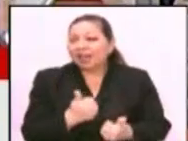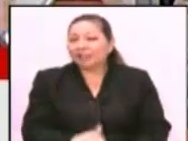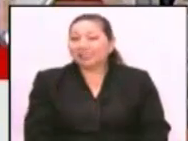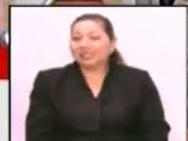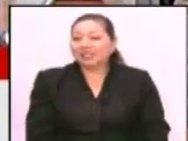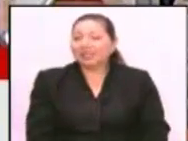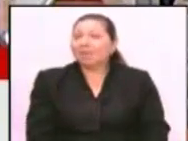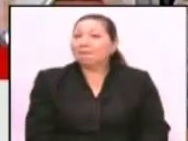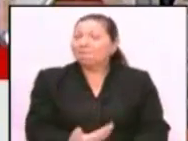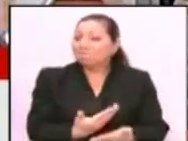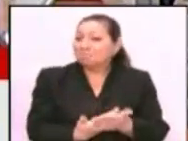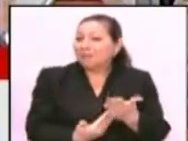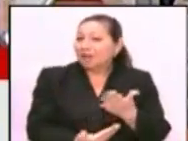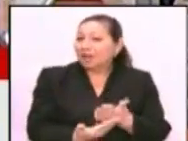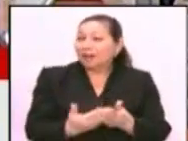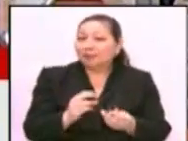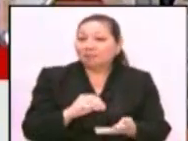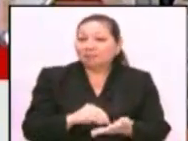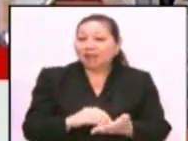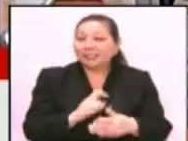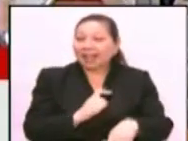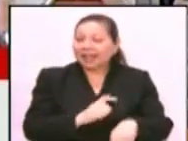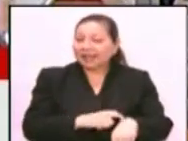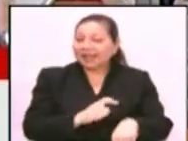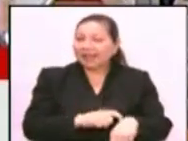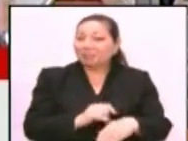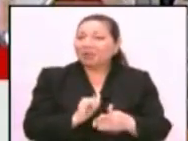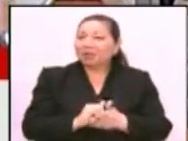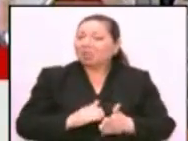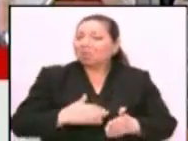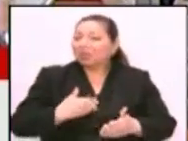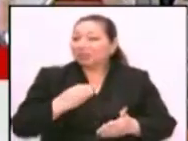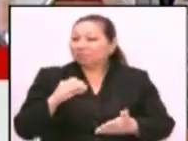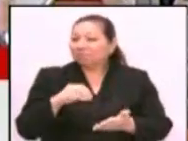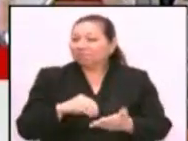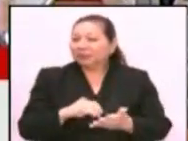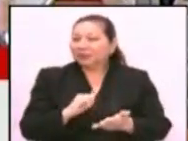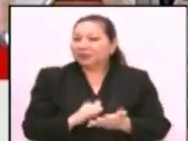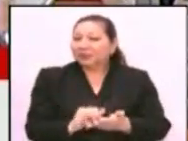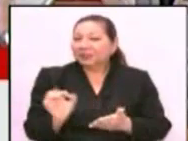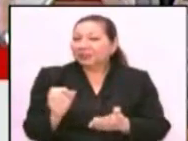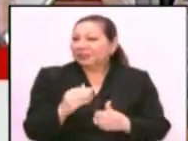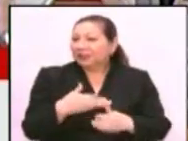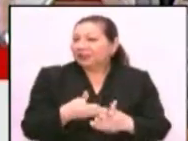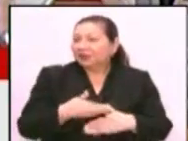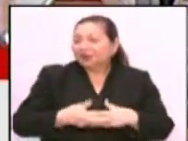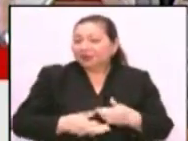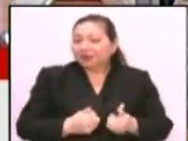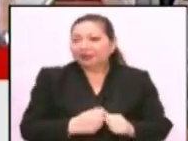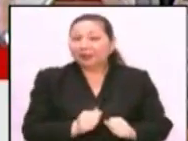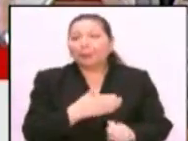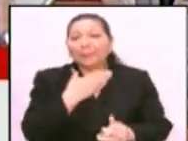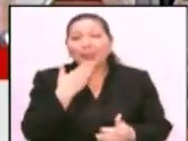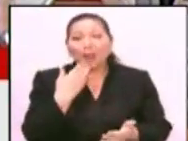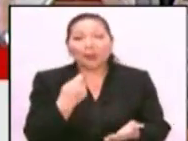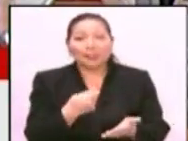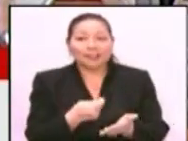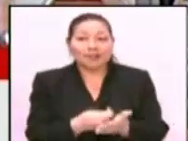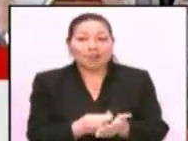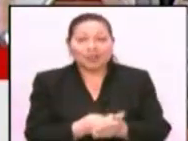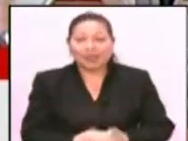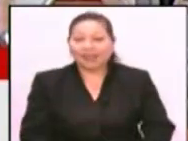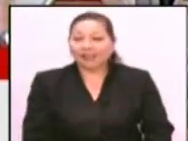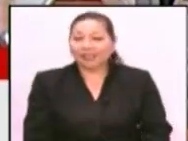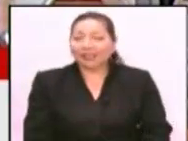hay una mano de obra de mucho más tiempo en la que pueden plantearse, sin llegar a la explotación, mejores remuneraciones. Por